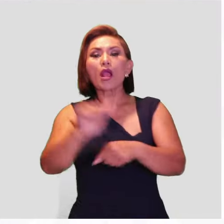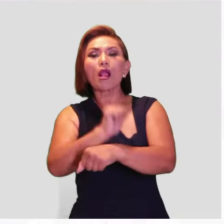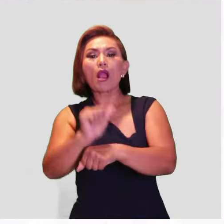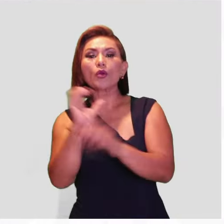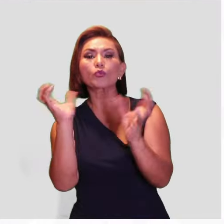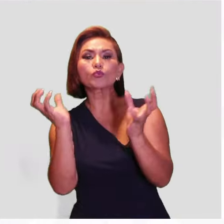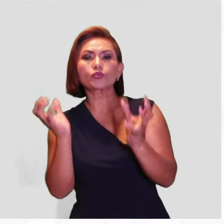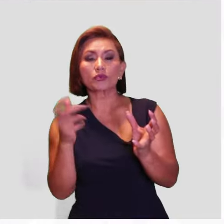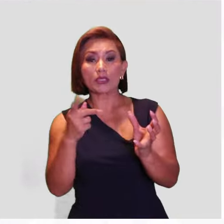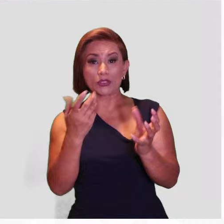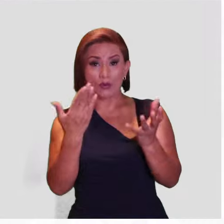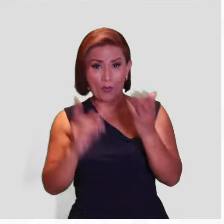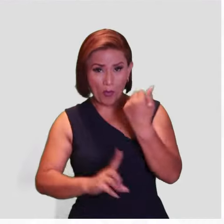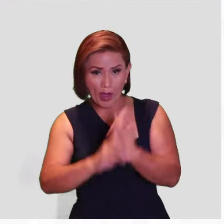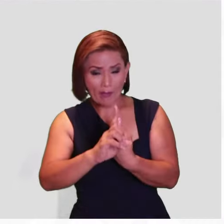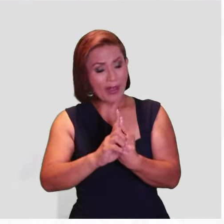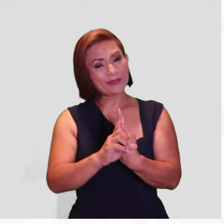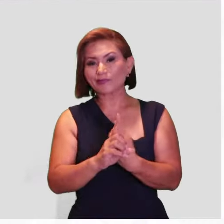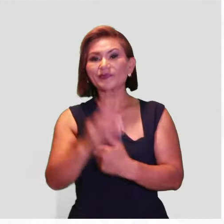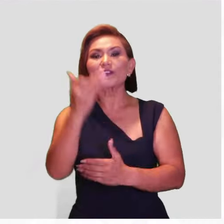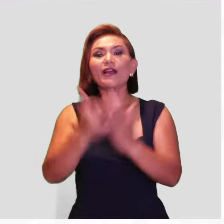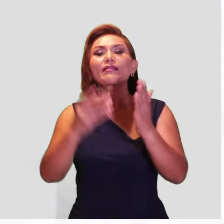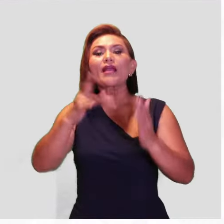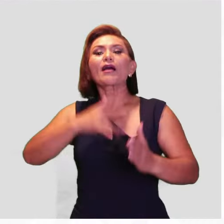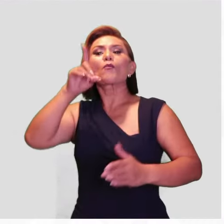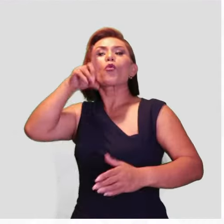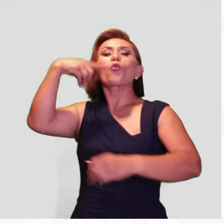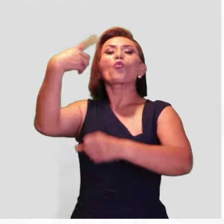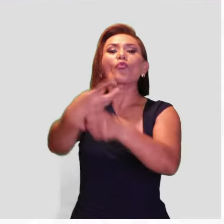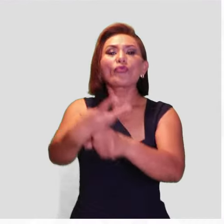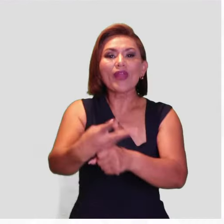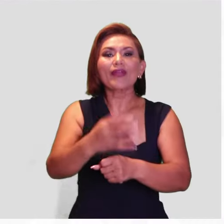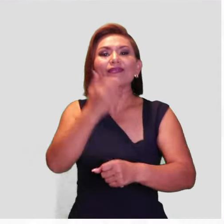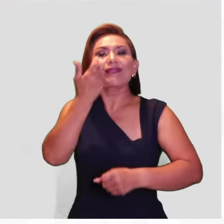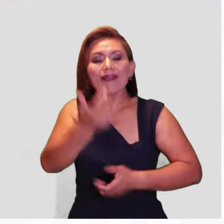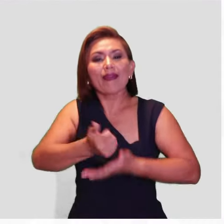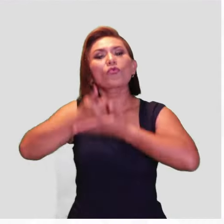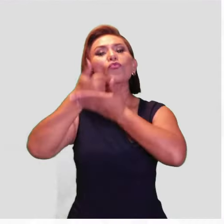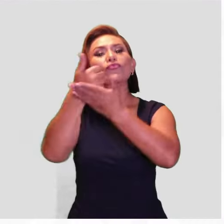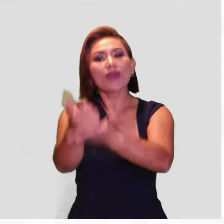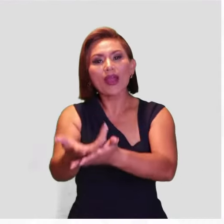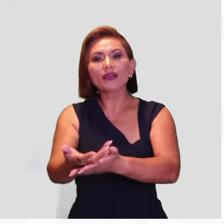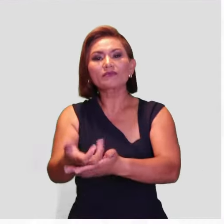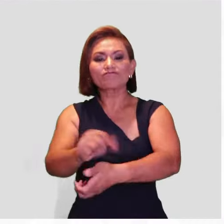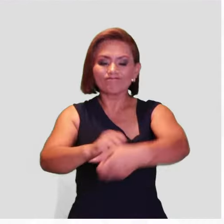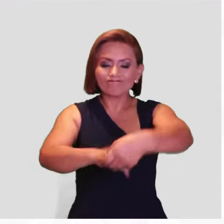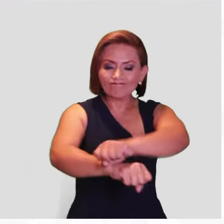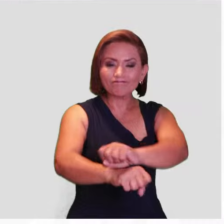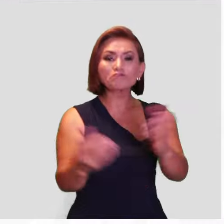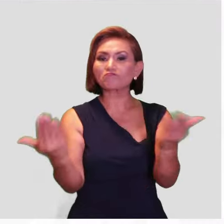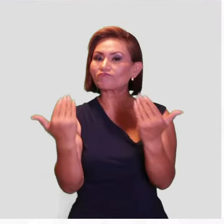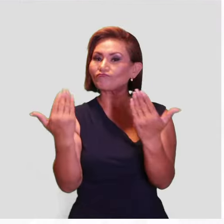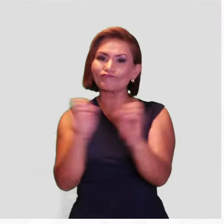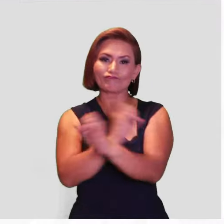problema es la falta de voluntad política para resolver el problema.